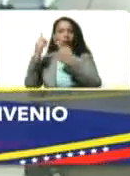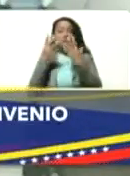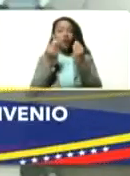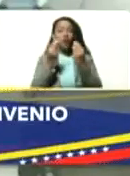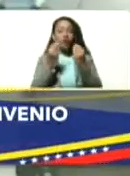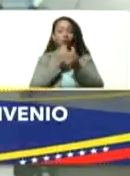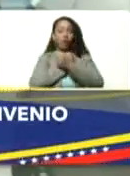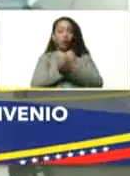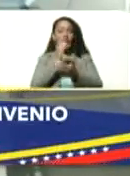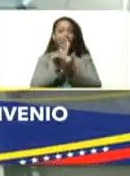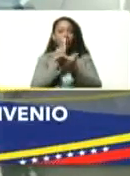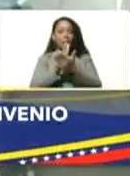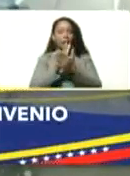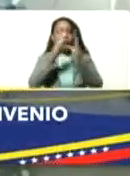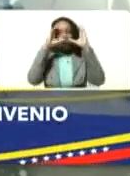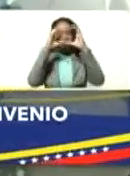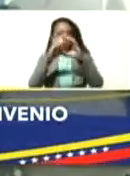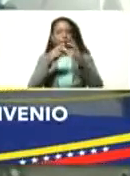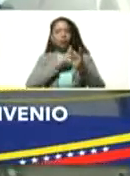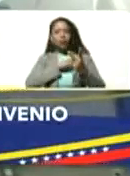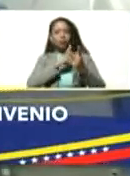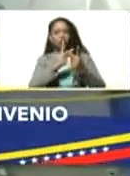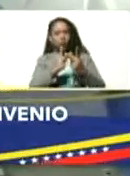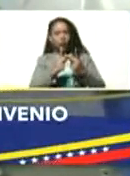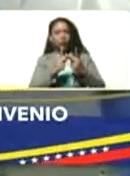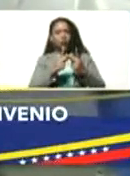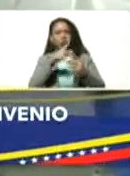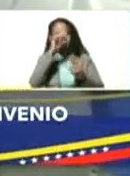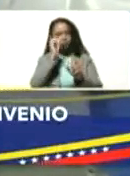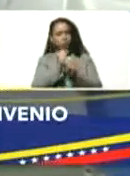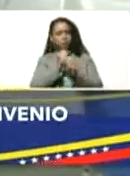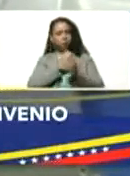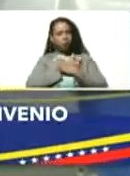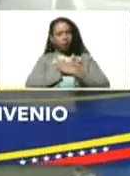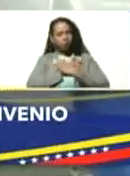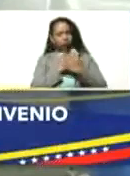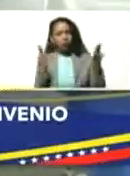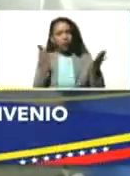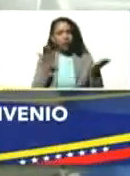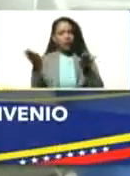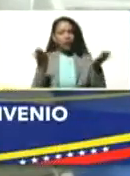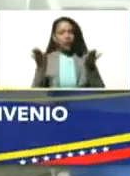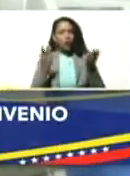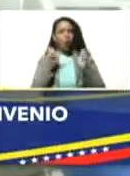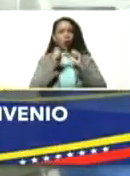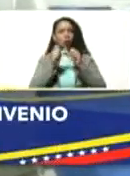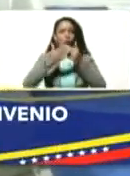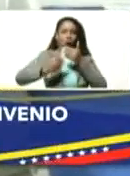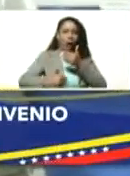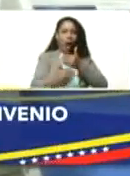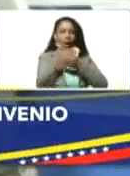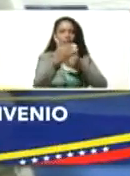siempre, dedicación, voluntad, vocación de servicio, sigamos adelante.